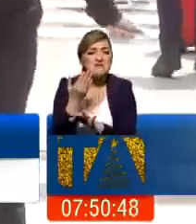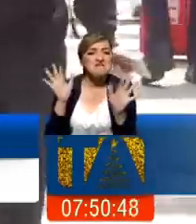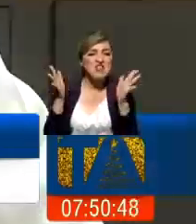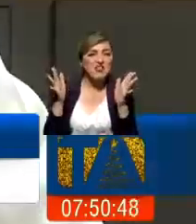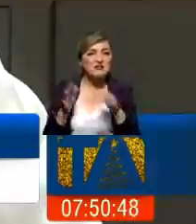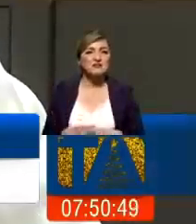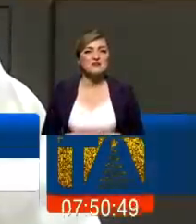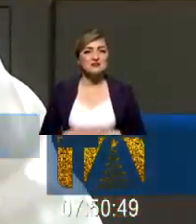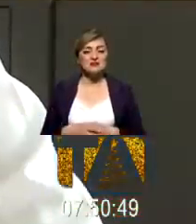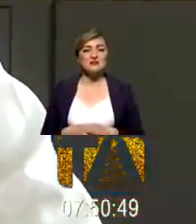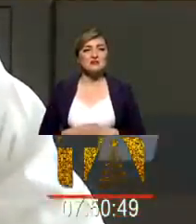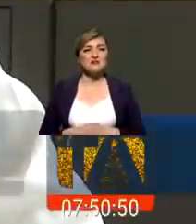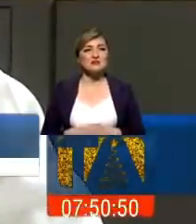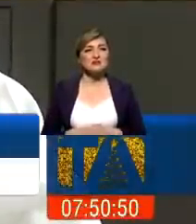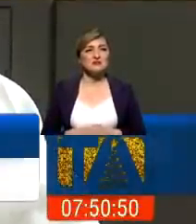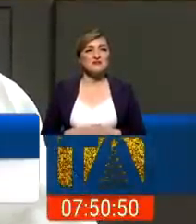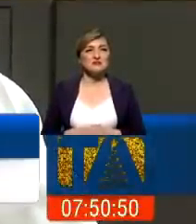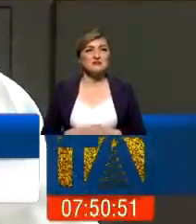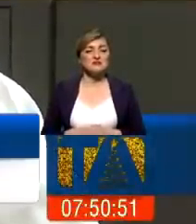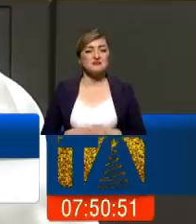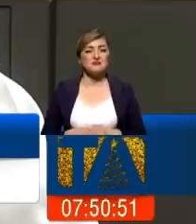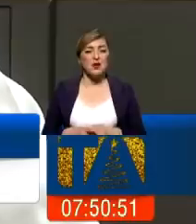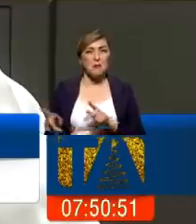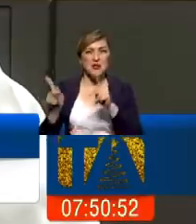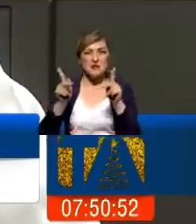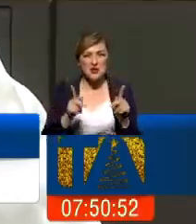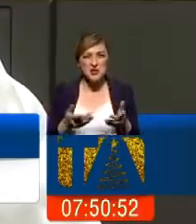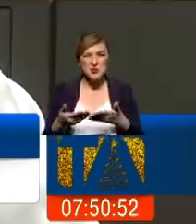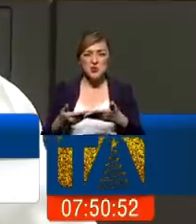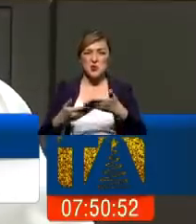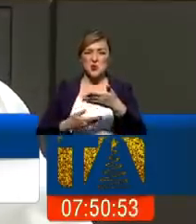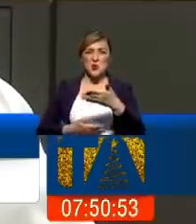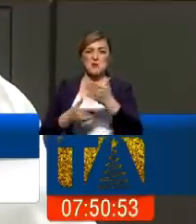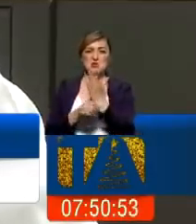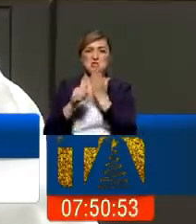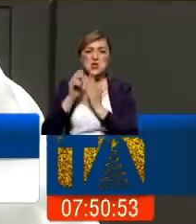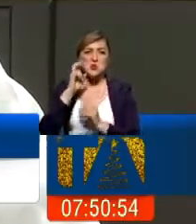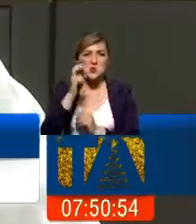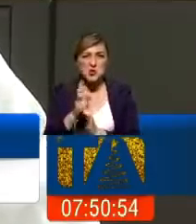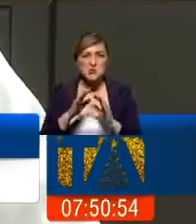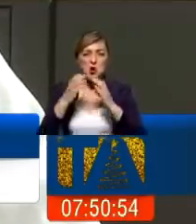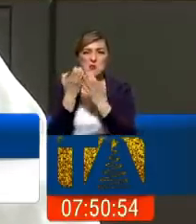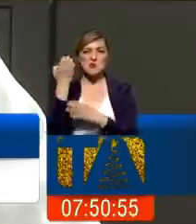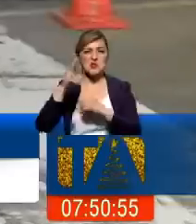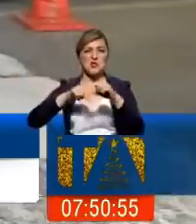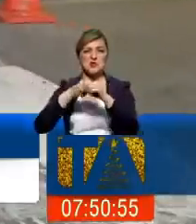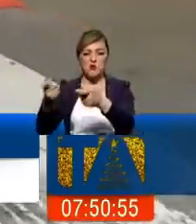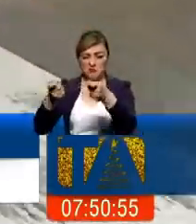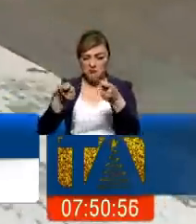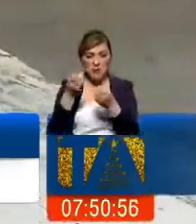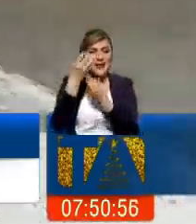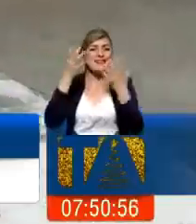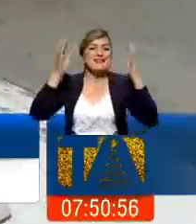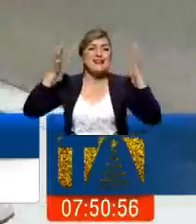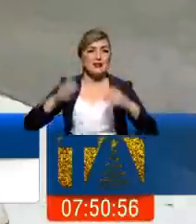vez. Hasta este momento no había ni una planificación, no hemos recibido de parte del Ministerio, del COE, ni nada por el estilo. Asegura